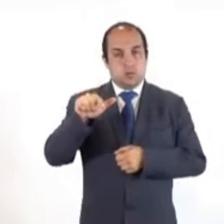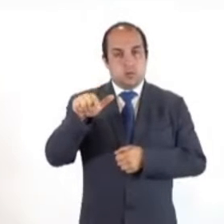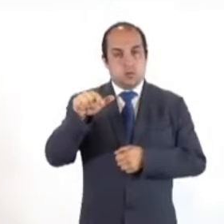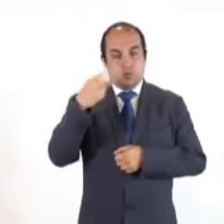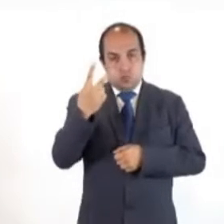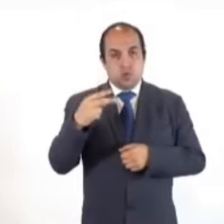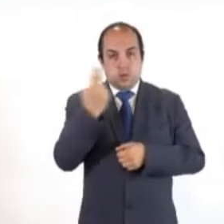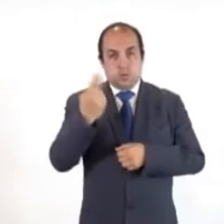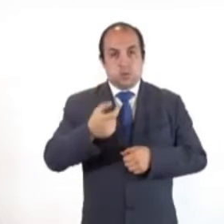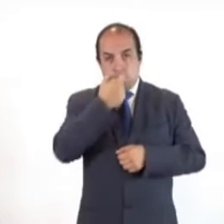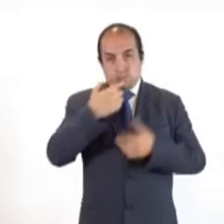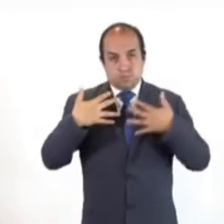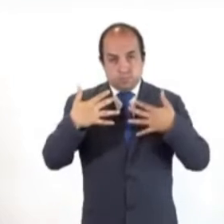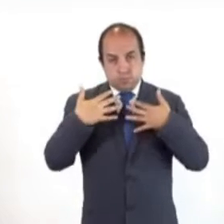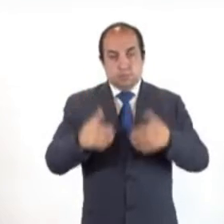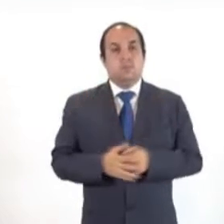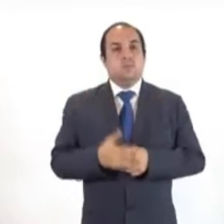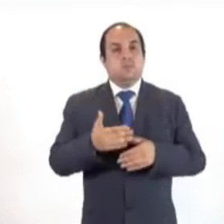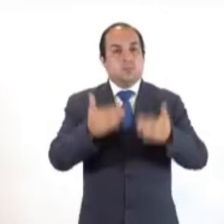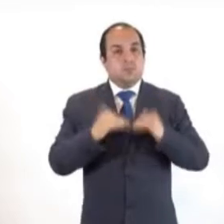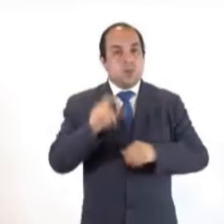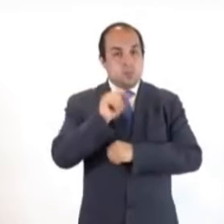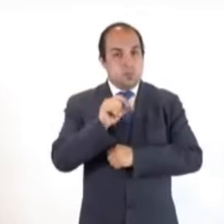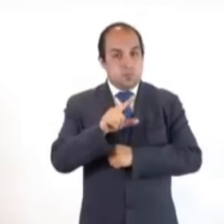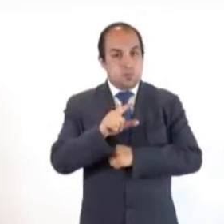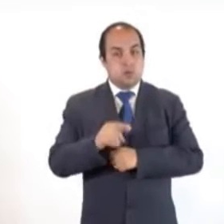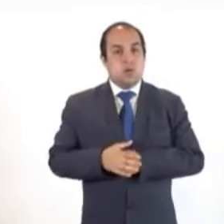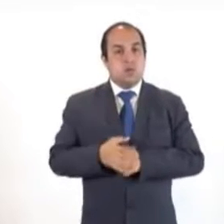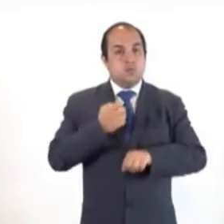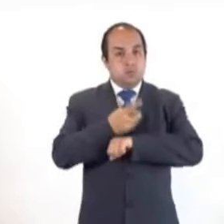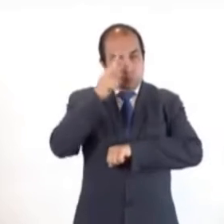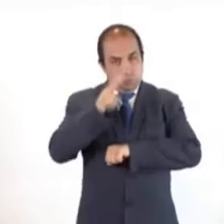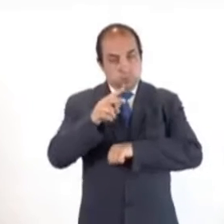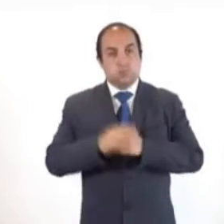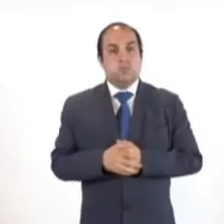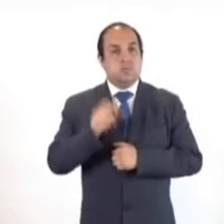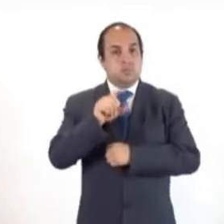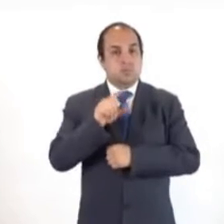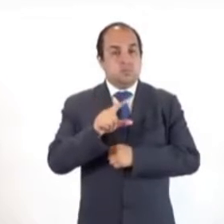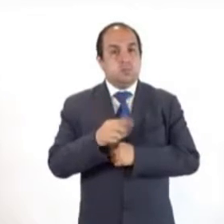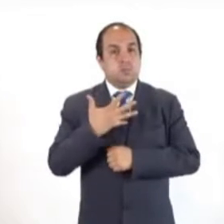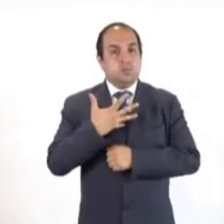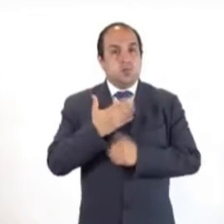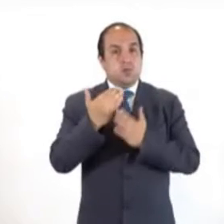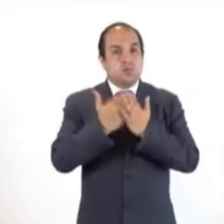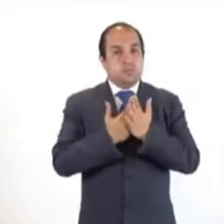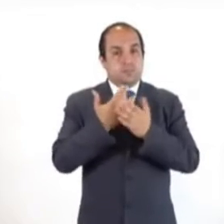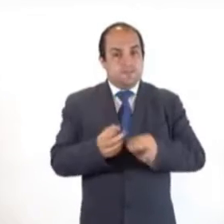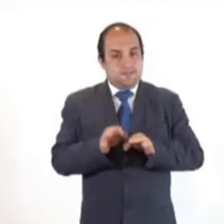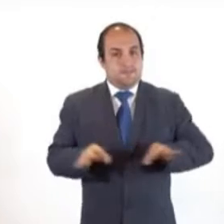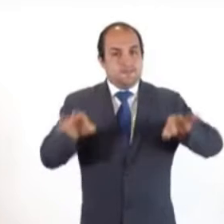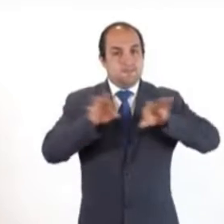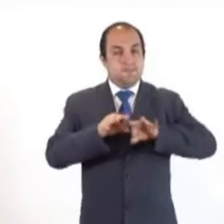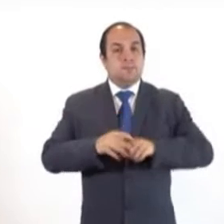ventilación. Siguiente. Mismo caso para la zona metropolitana del Valle de México, también tenemos una reducción